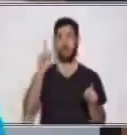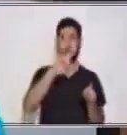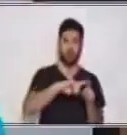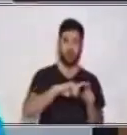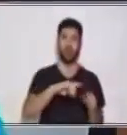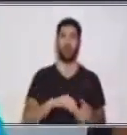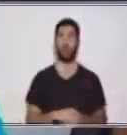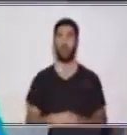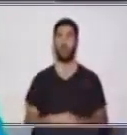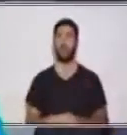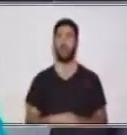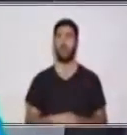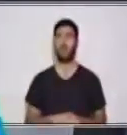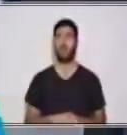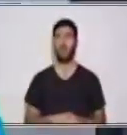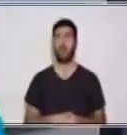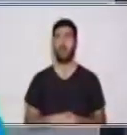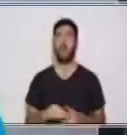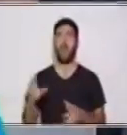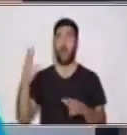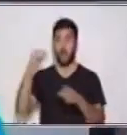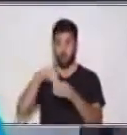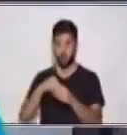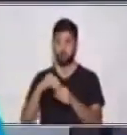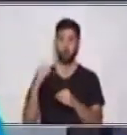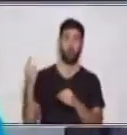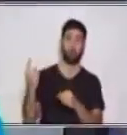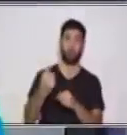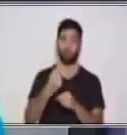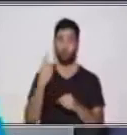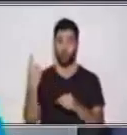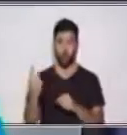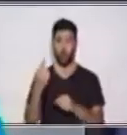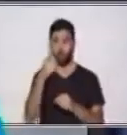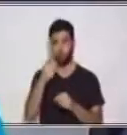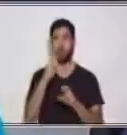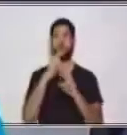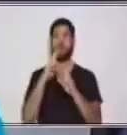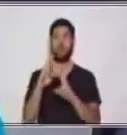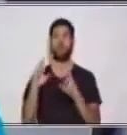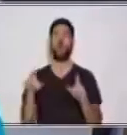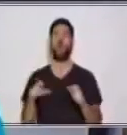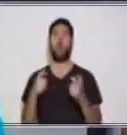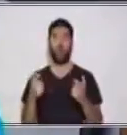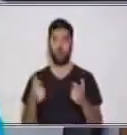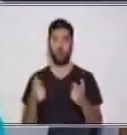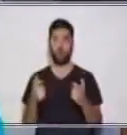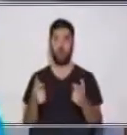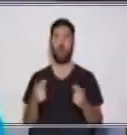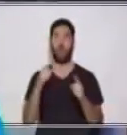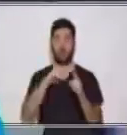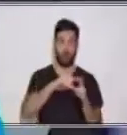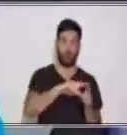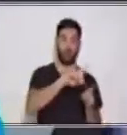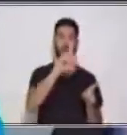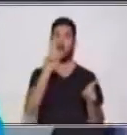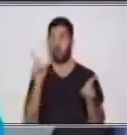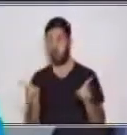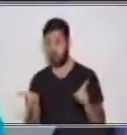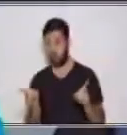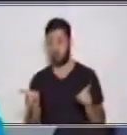reloj, dentro de todo el problema que resuelvas, tienes que hacer las medidas contrario a las manecillas del